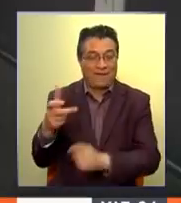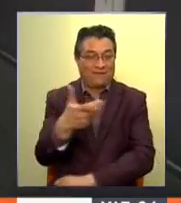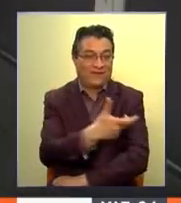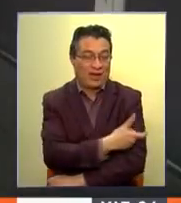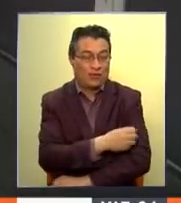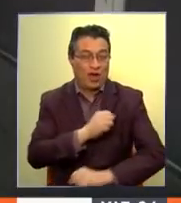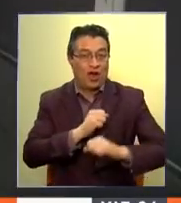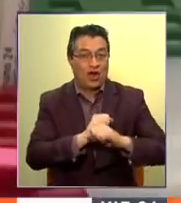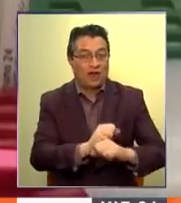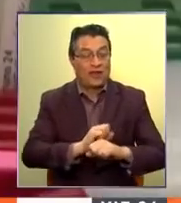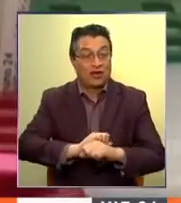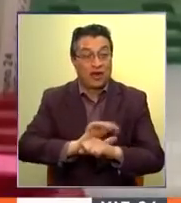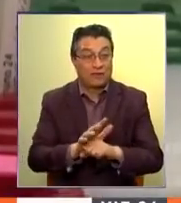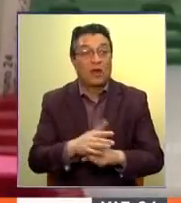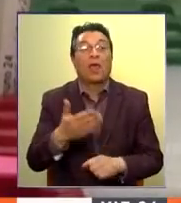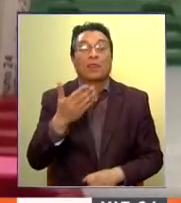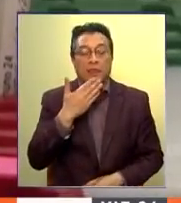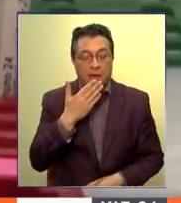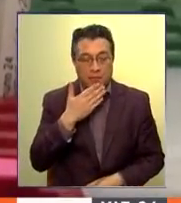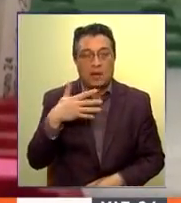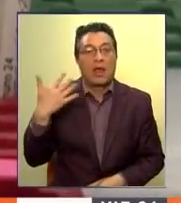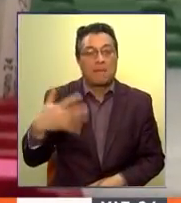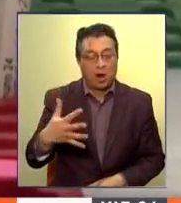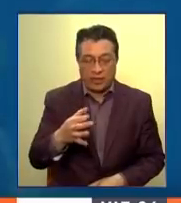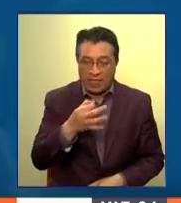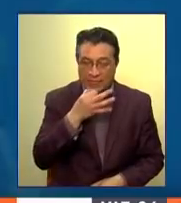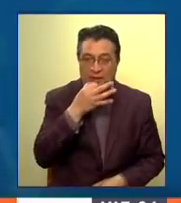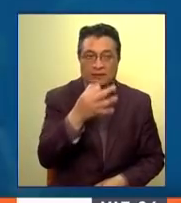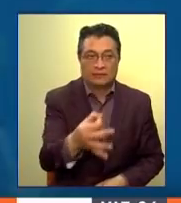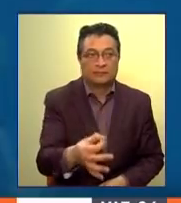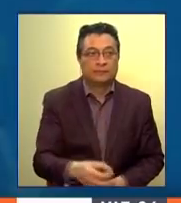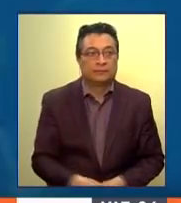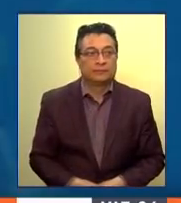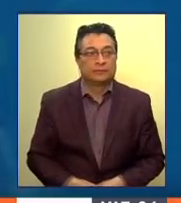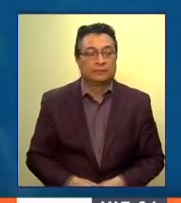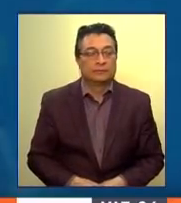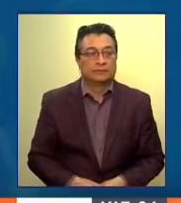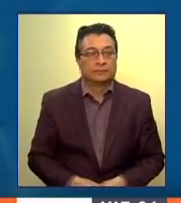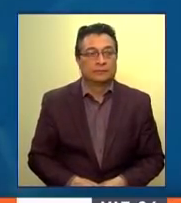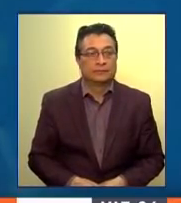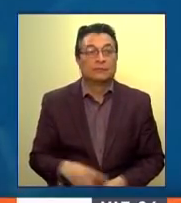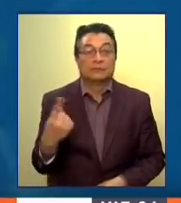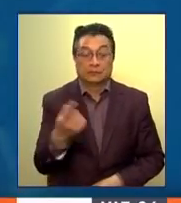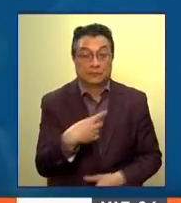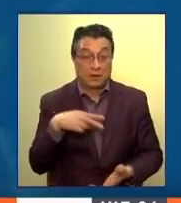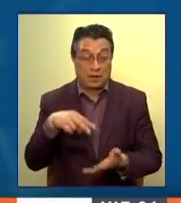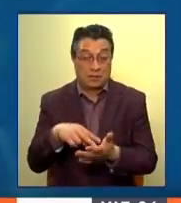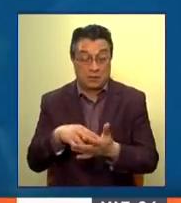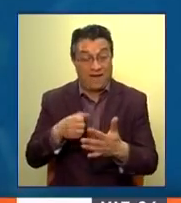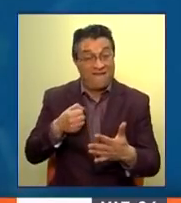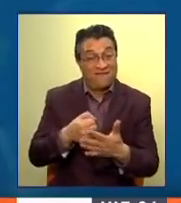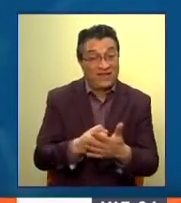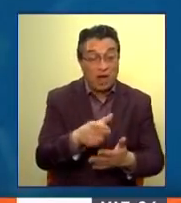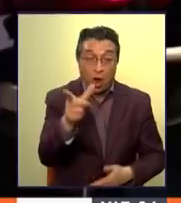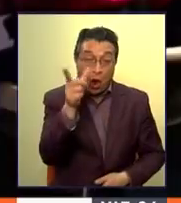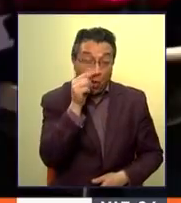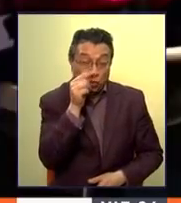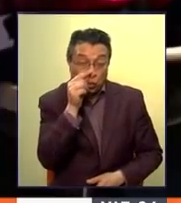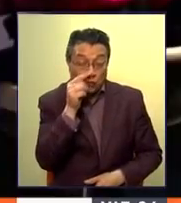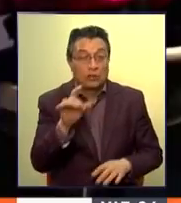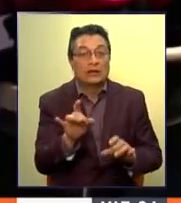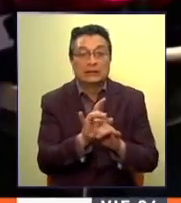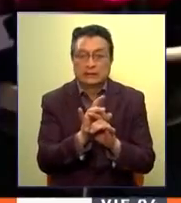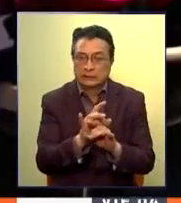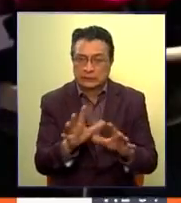el coronavirus, también hizo un importante anuncio. Esperamos que para fines de octubre podamos tener suficientes